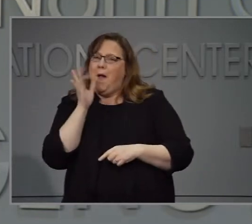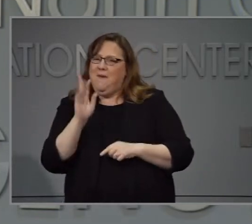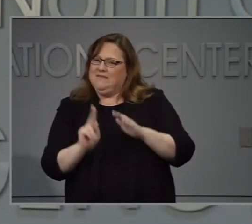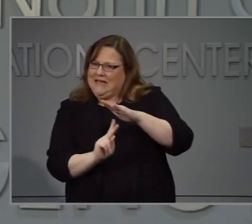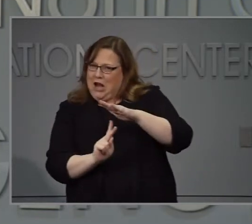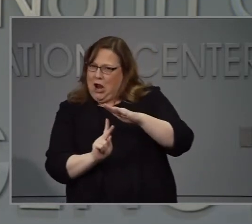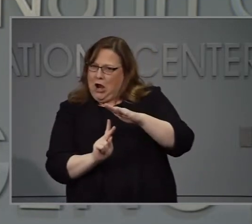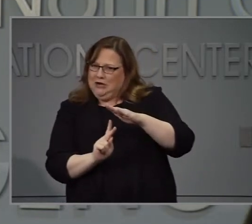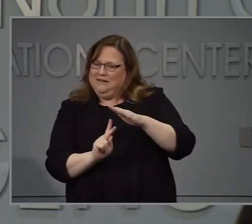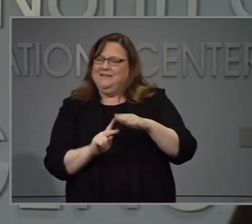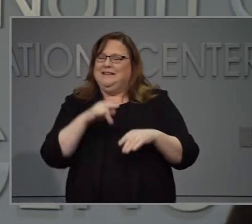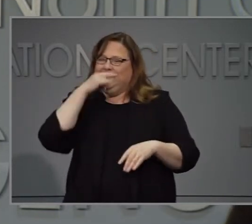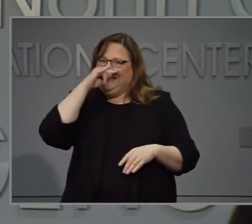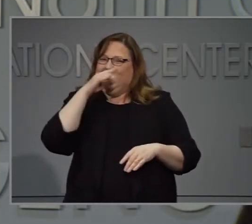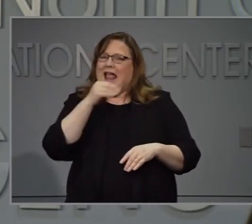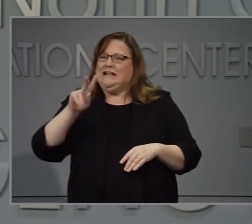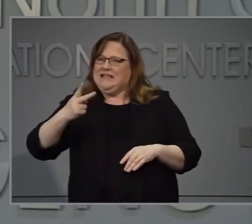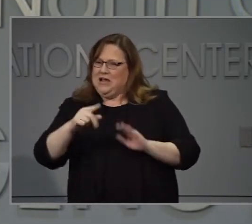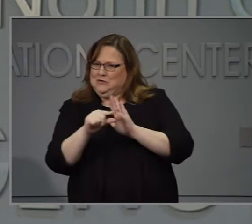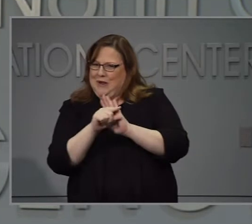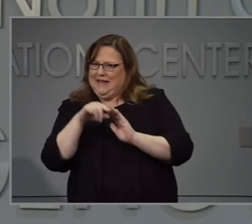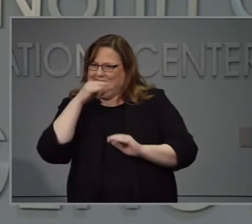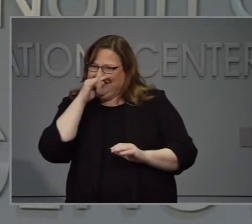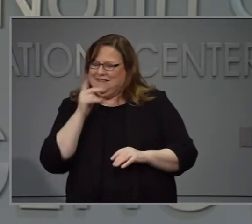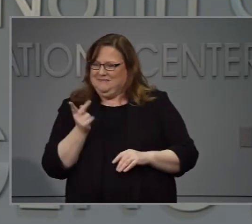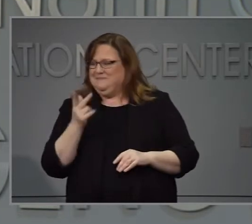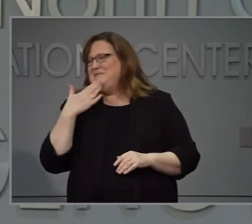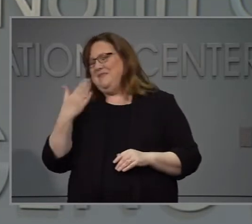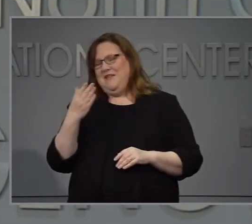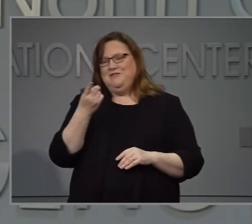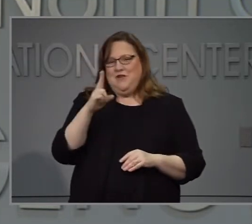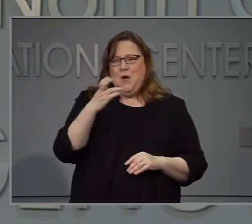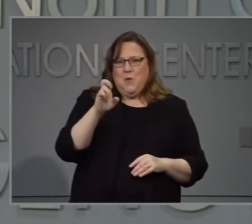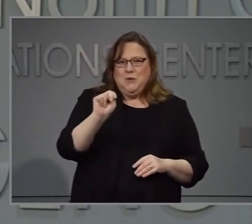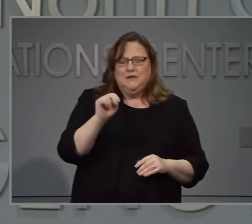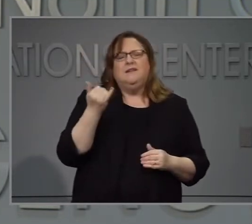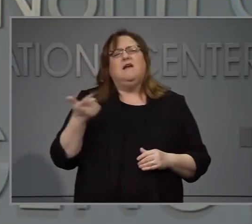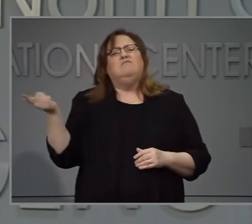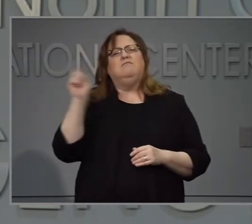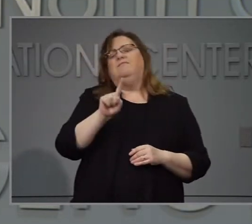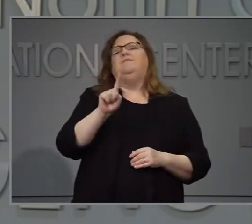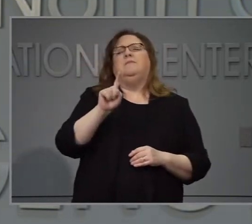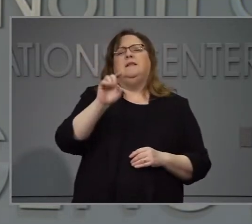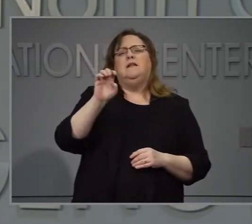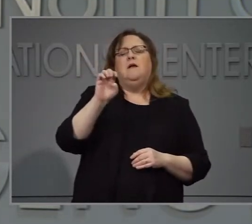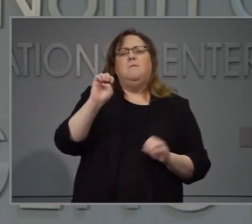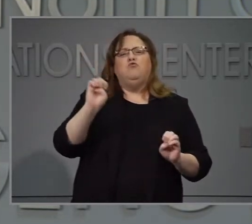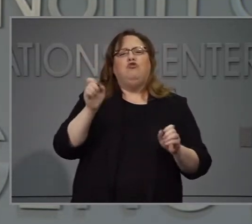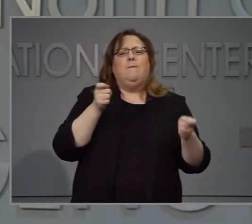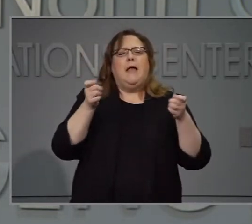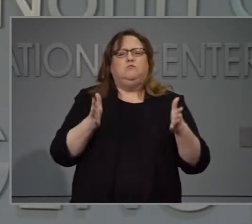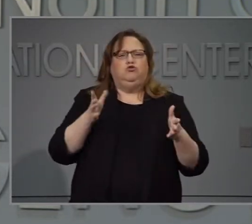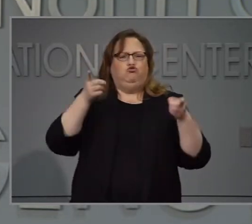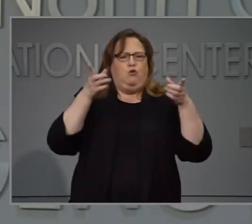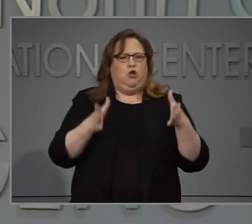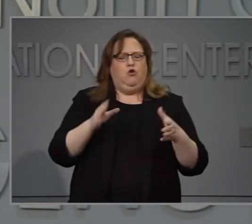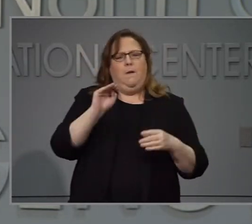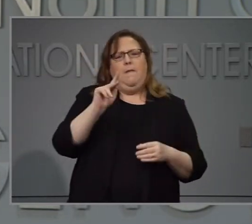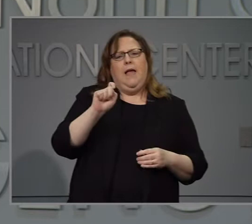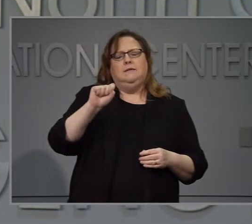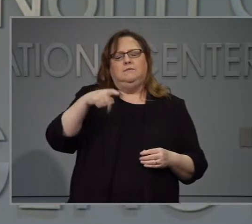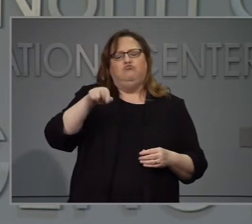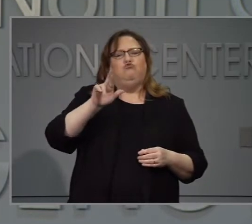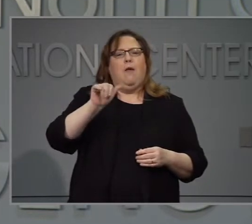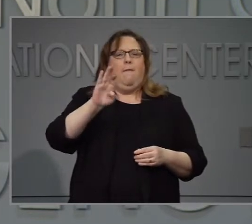y de una niña de dos años ahora escucharemos de el secretario del departamento de seguridad pública de